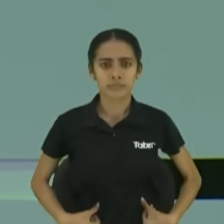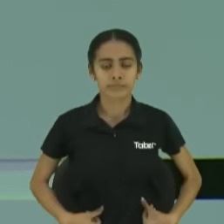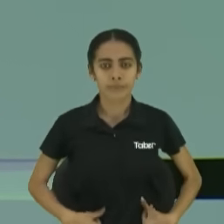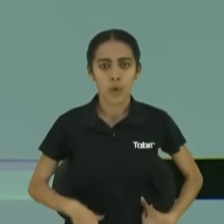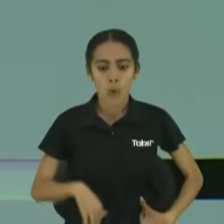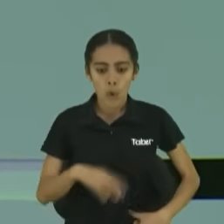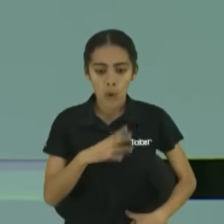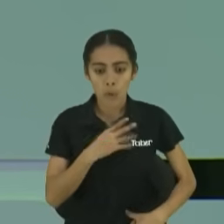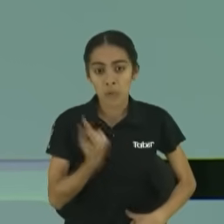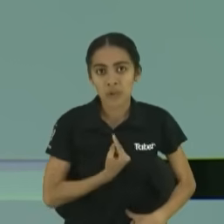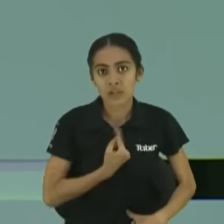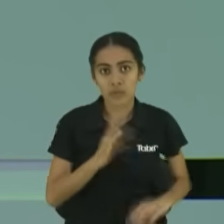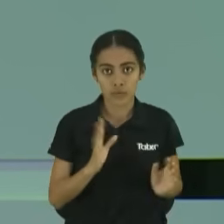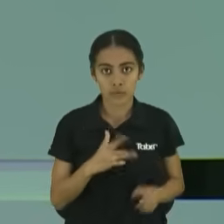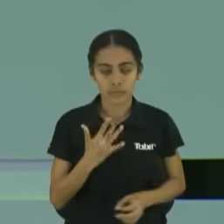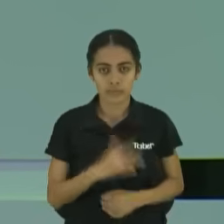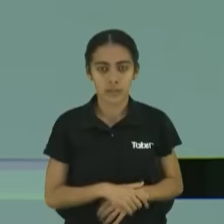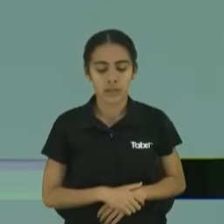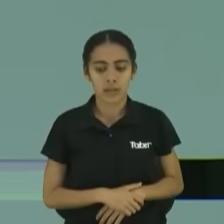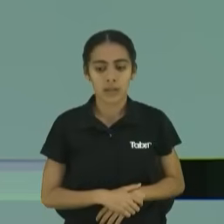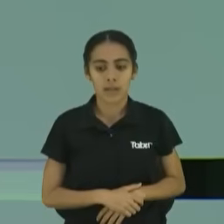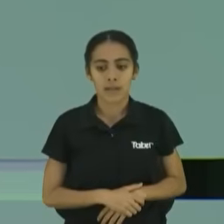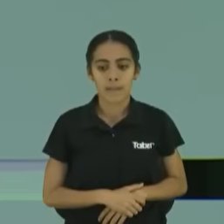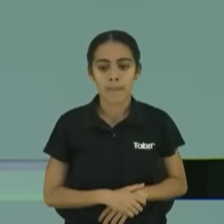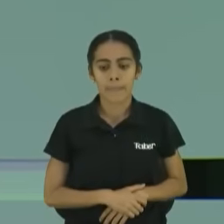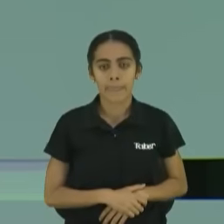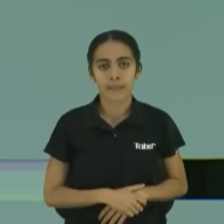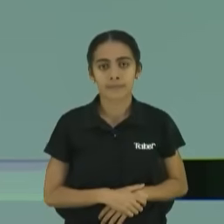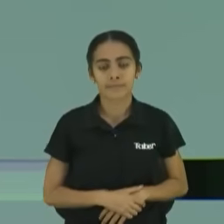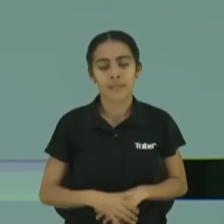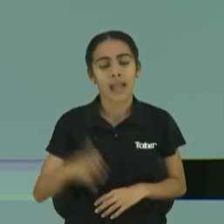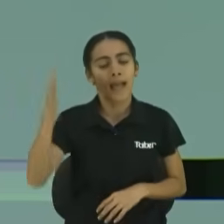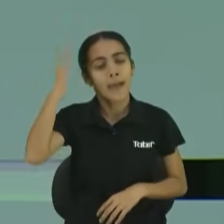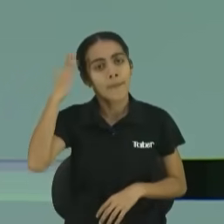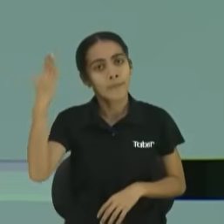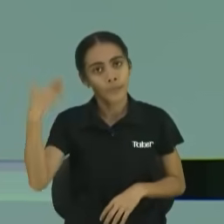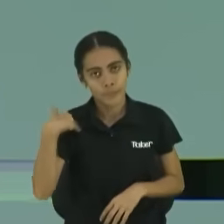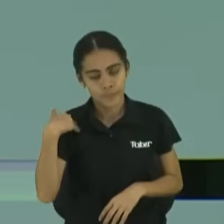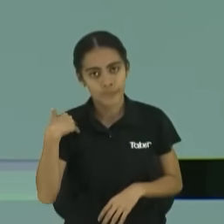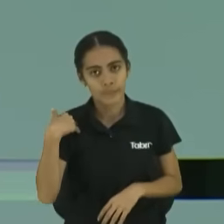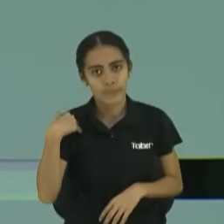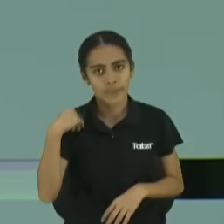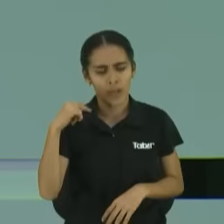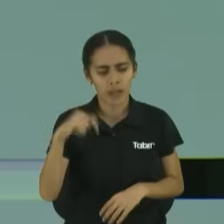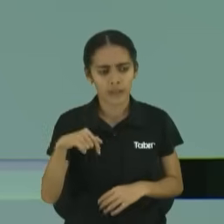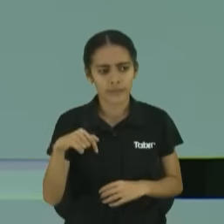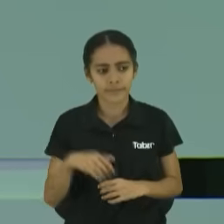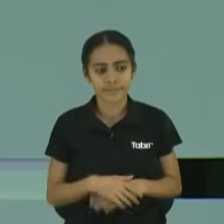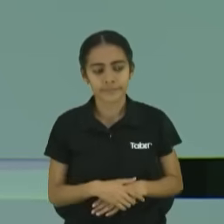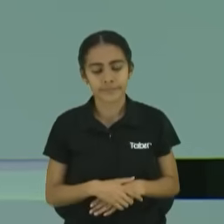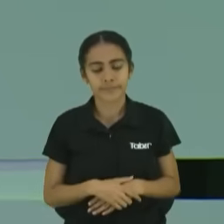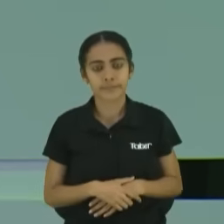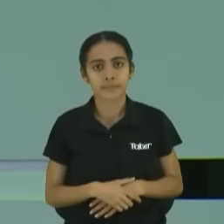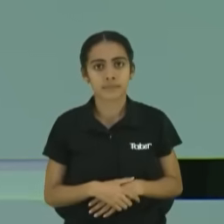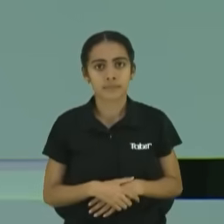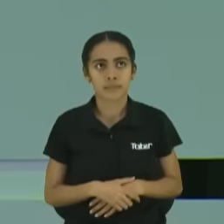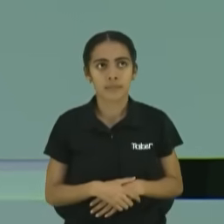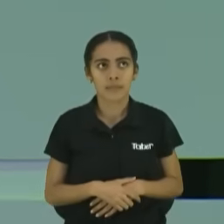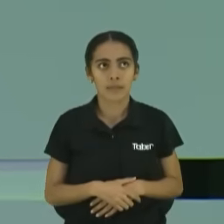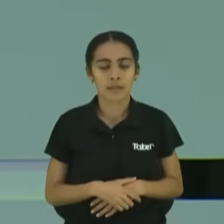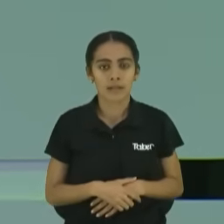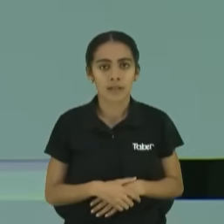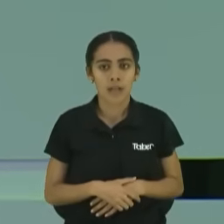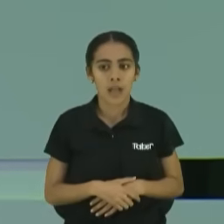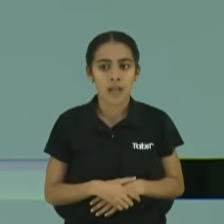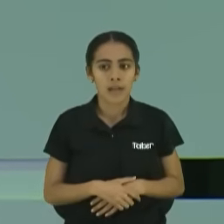Mira, vamos a ir. Si va vos, voy yo. ¿Hay mujeres en la casa del Señor? Hay un fenómeno digno de investigar por las ciencias